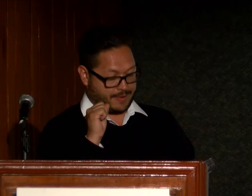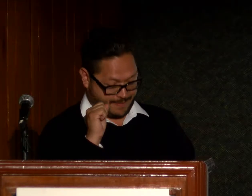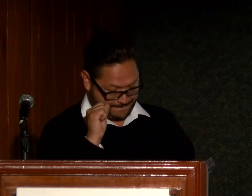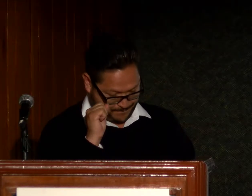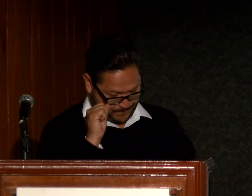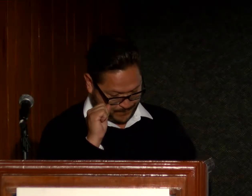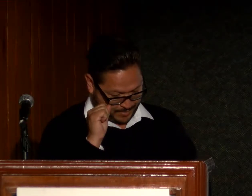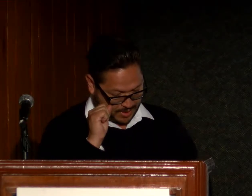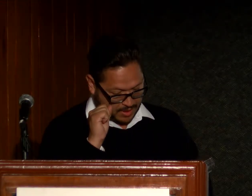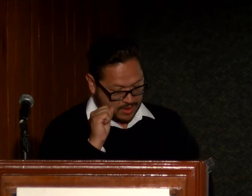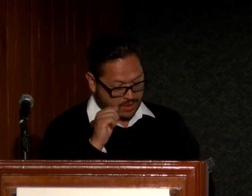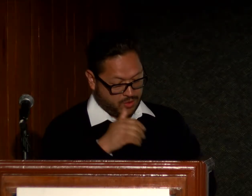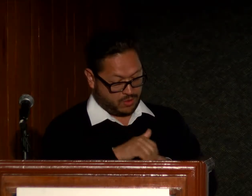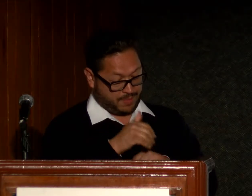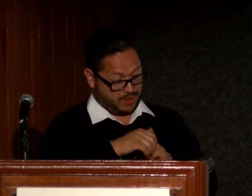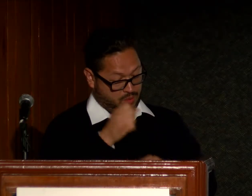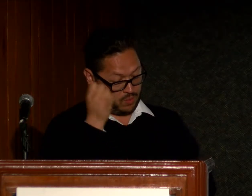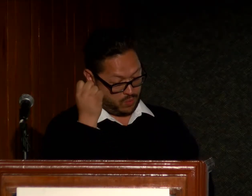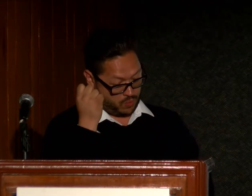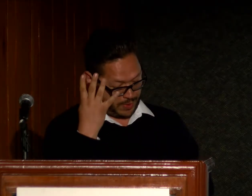de circunstancias.